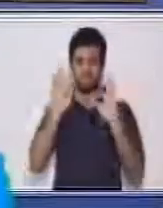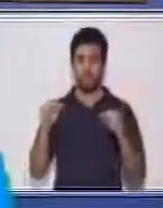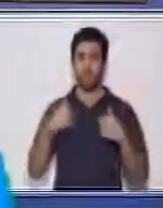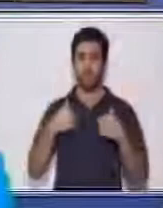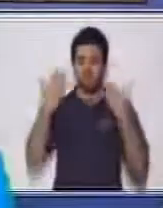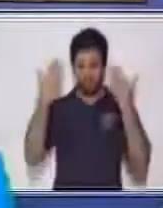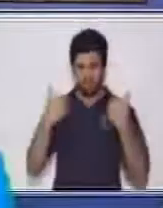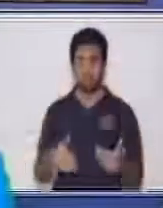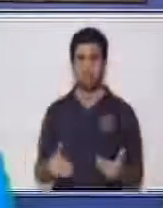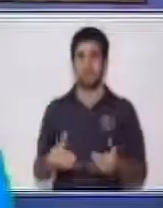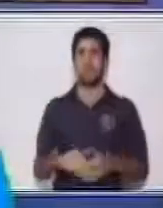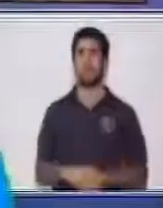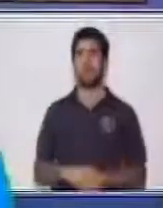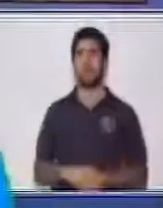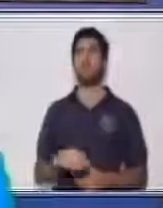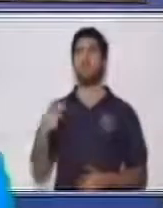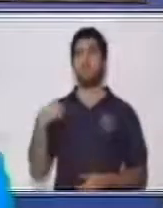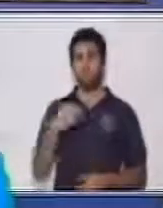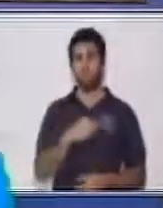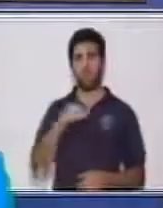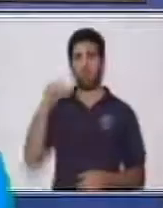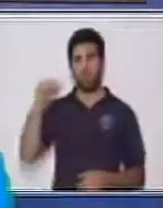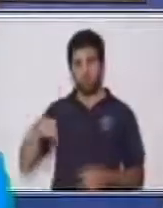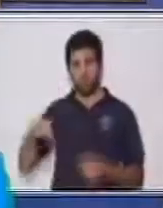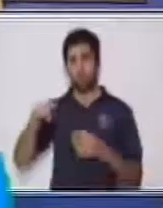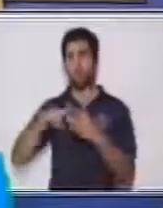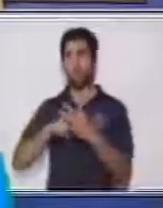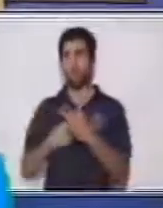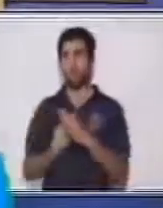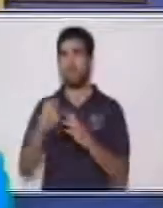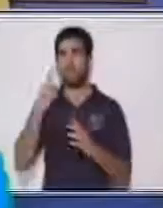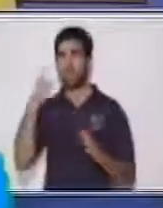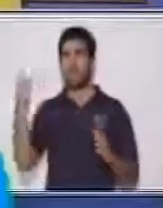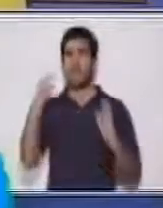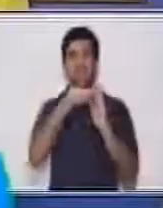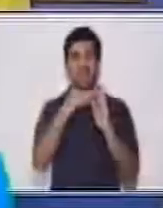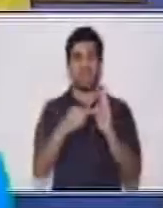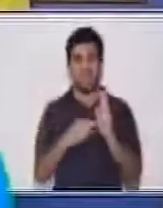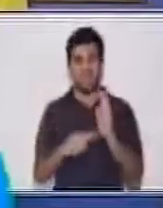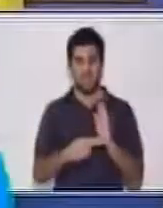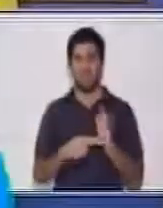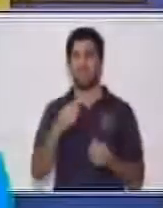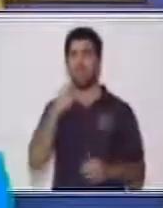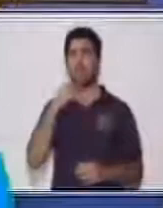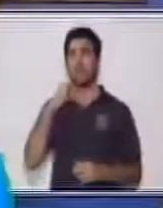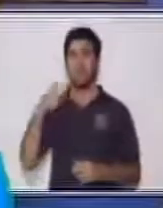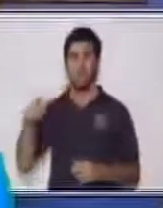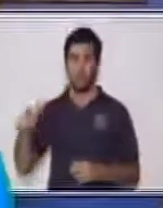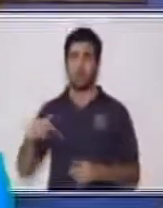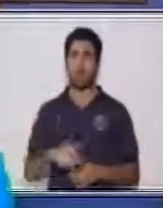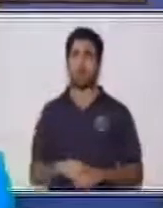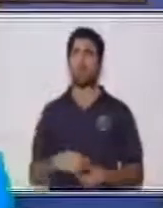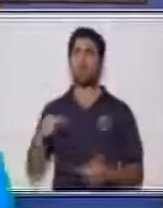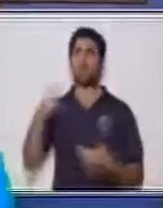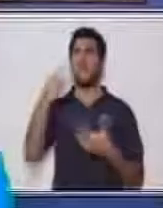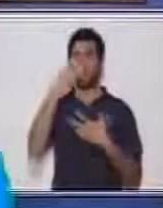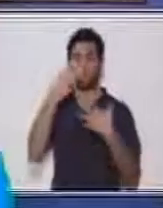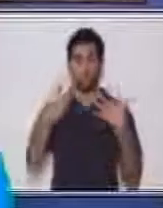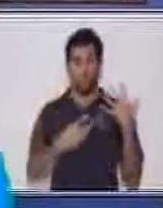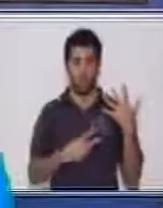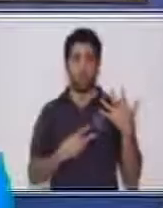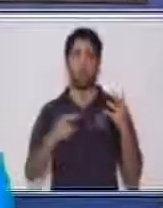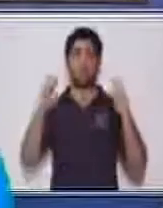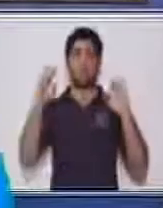Y precisamente por ahí vamos a comenzar con los que son los niveles o registros de la lengua. El vocabulario de una persona no